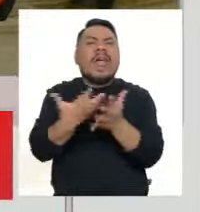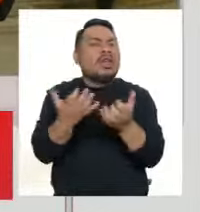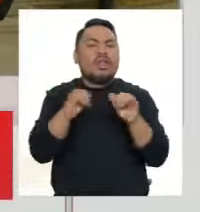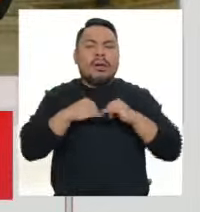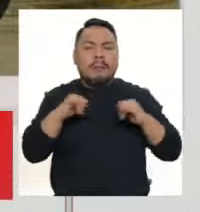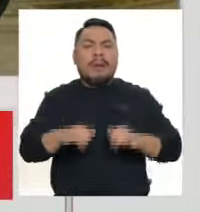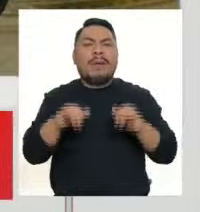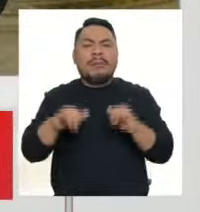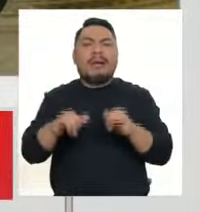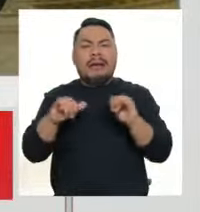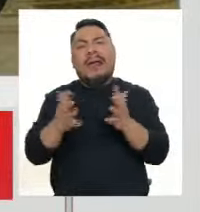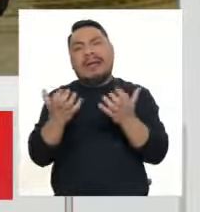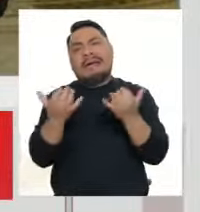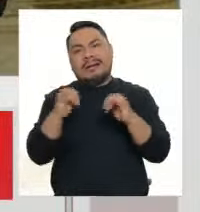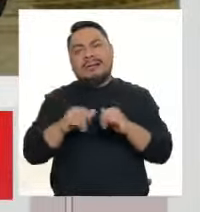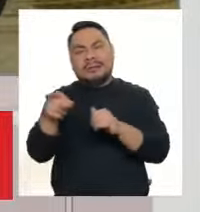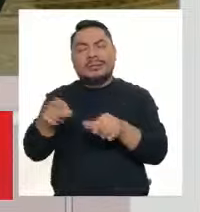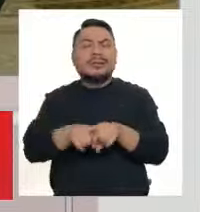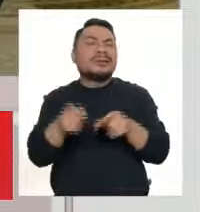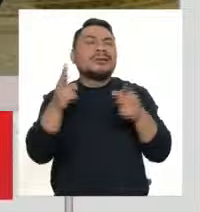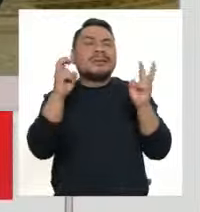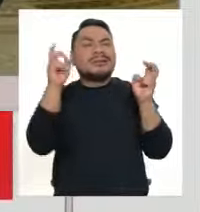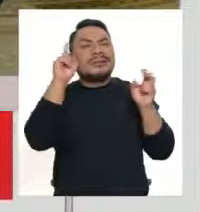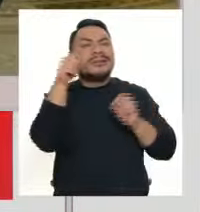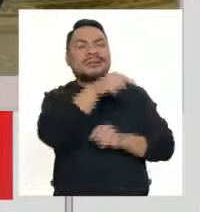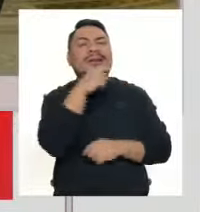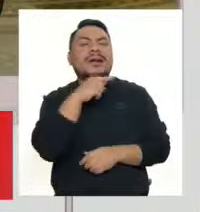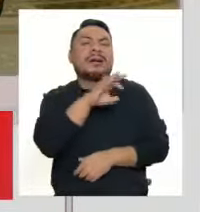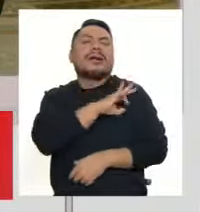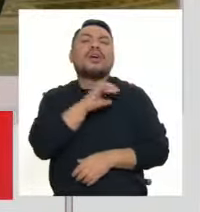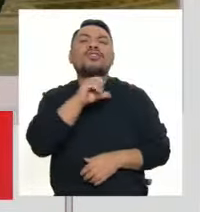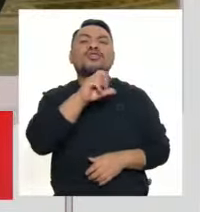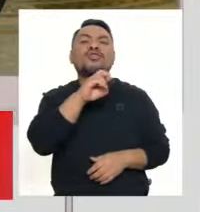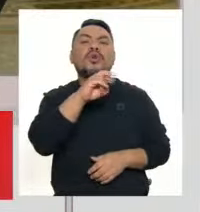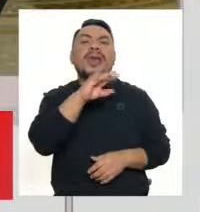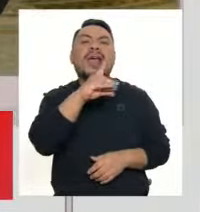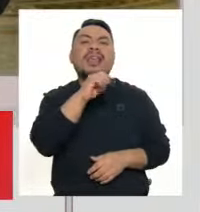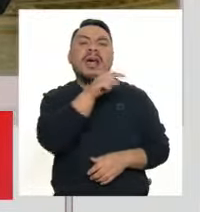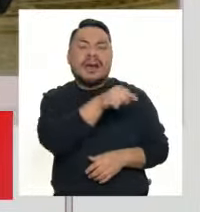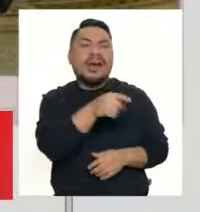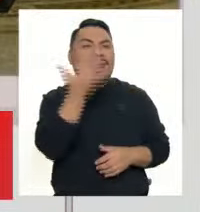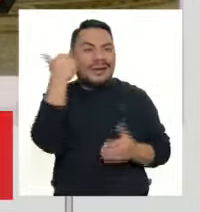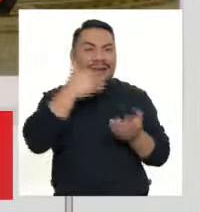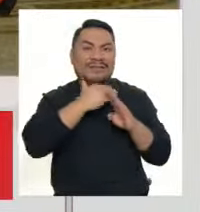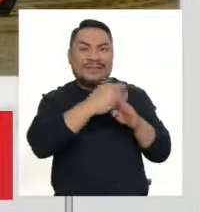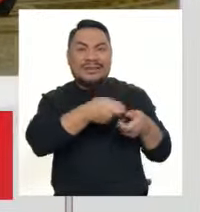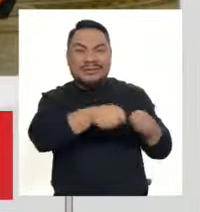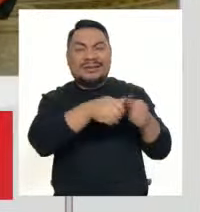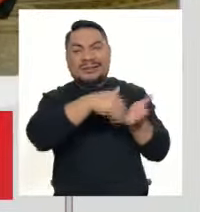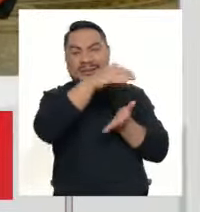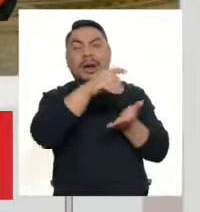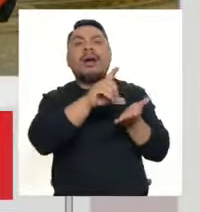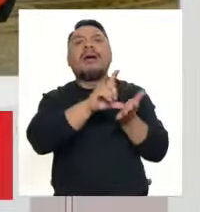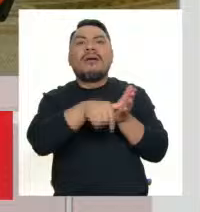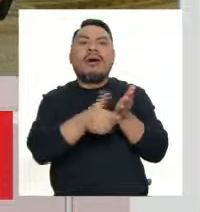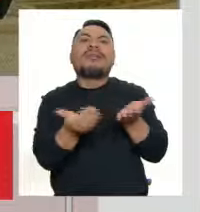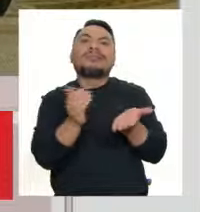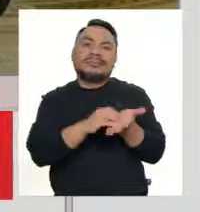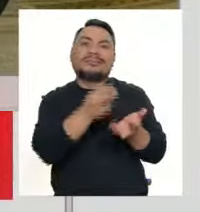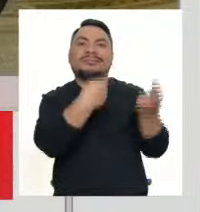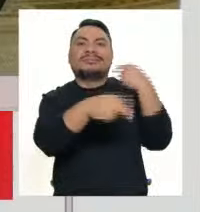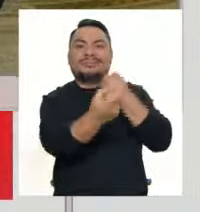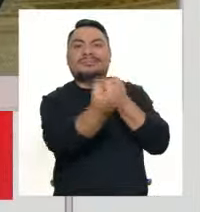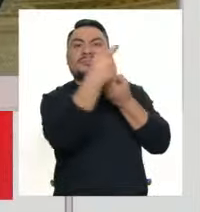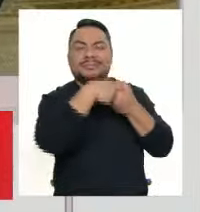suprema Zoraida Ábalos, que como recordamos fue inhabilitada y recientemente repuesta también. Hay que señalar también que en este